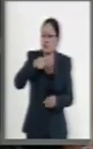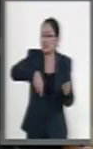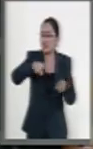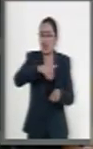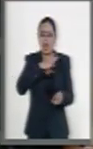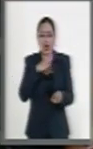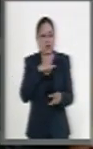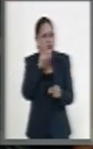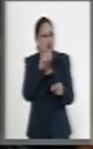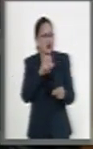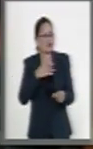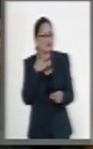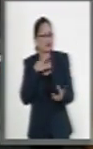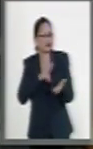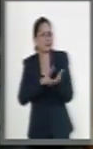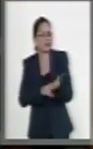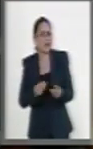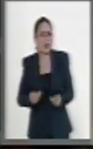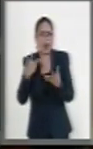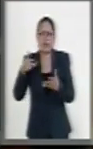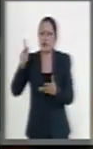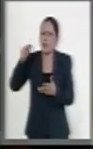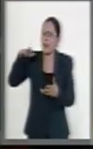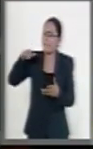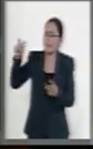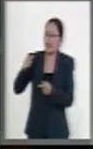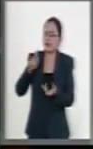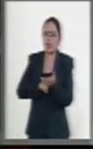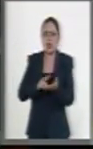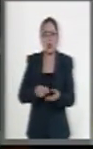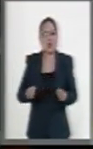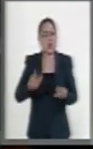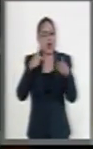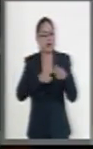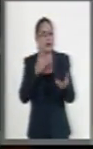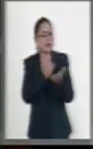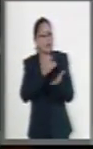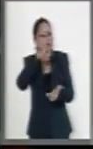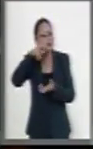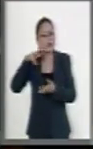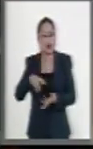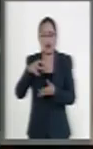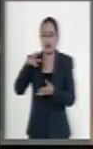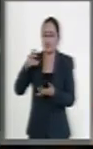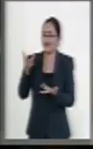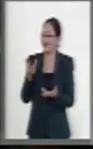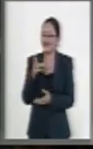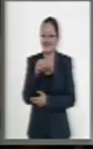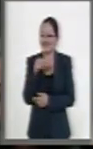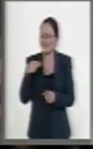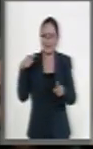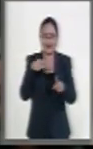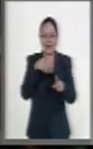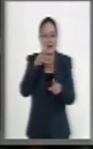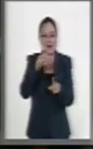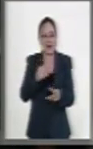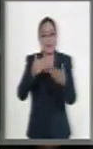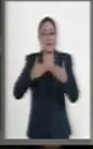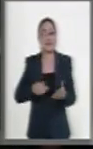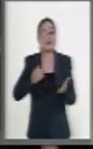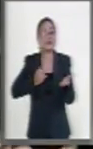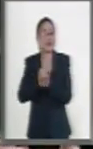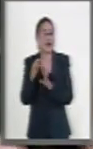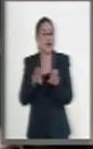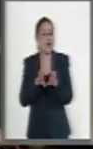de cambio, ni a la producción de Pemex, ni a los ingresos tributarios ni no tributarios, sino decisiones producto